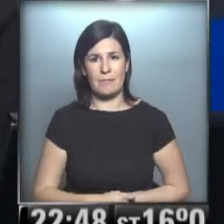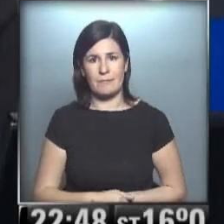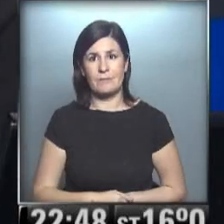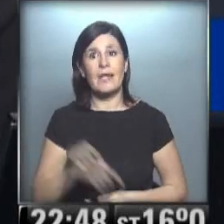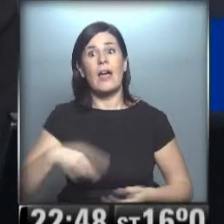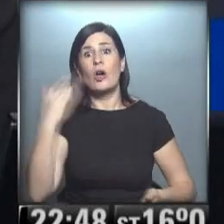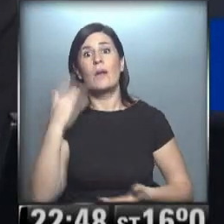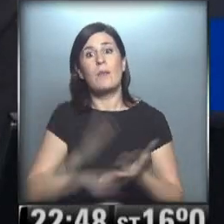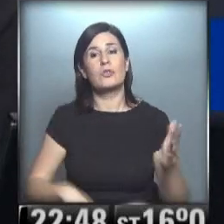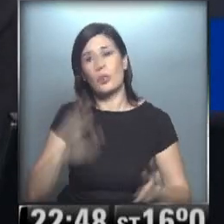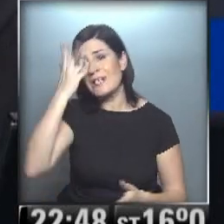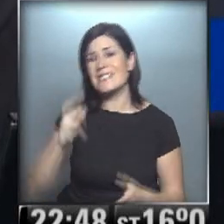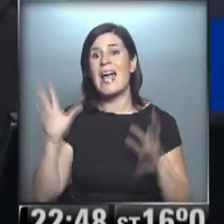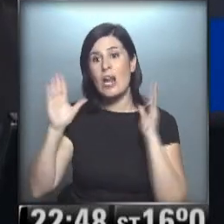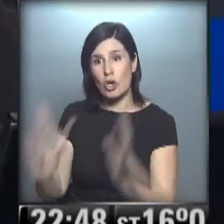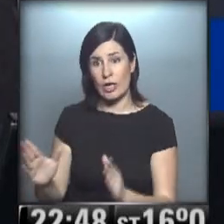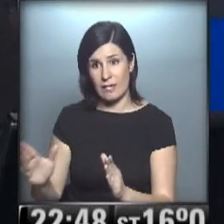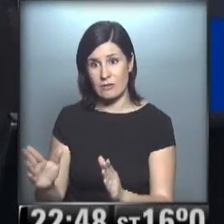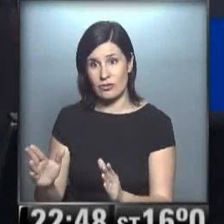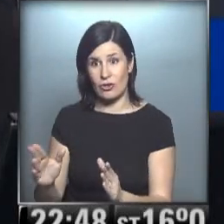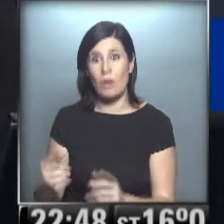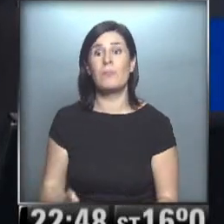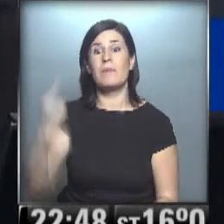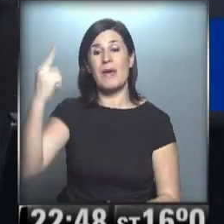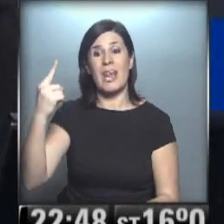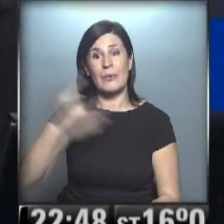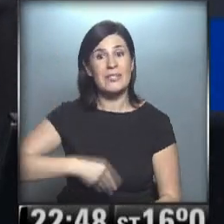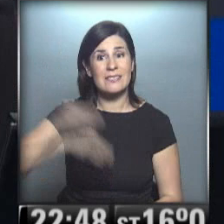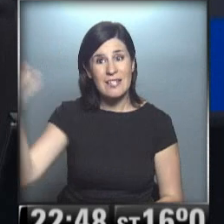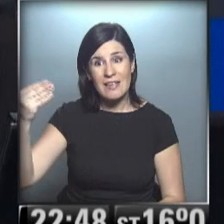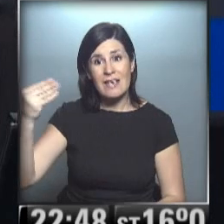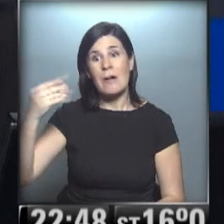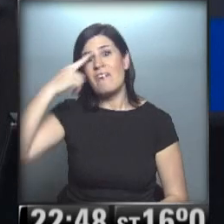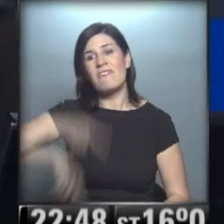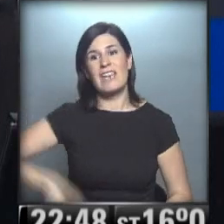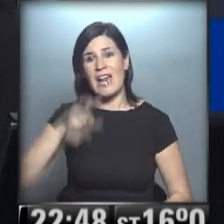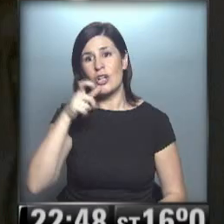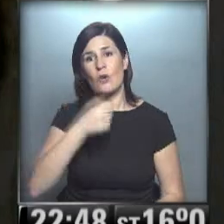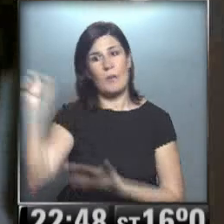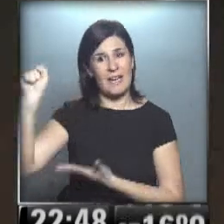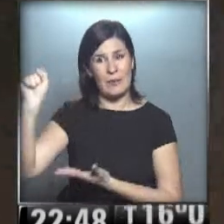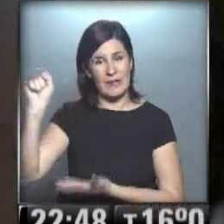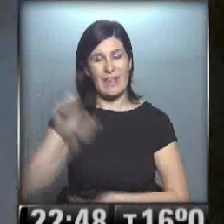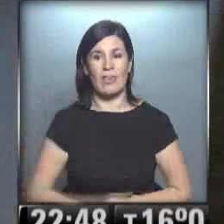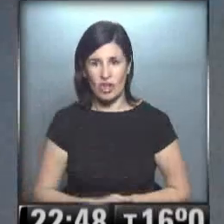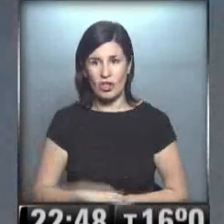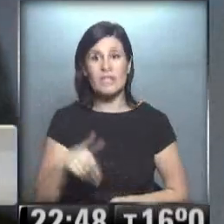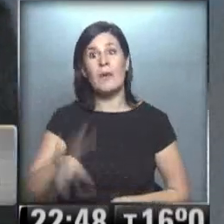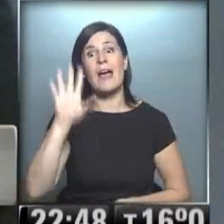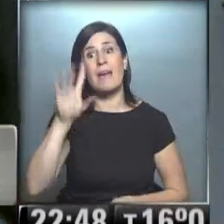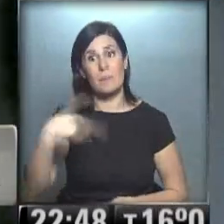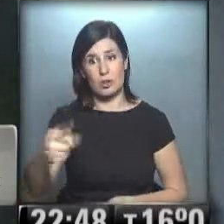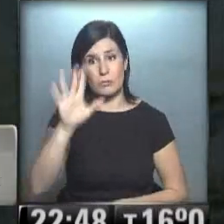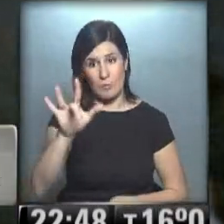Nos metemos en la vida de San Lorenzo de Almagro, el equipo que por primera vez en la historia puede disfrutar de la Copa Libertadores. Esto va a ser el próximo miércoles.